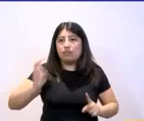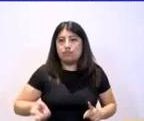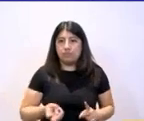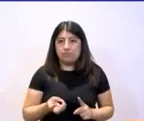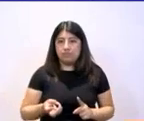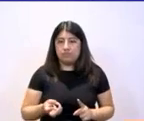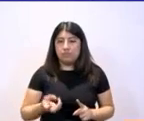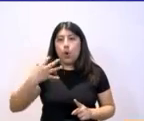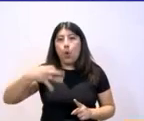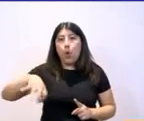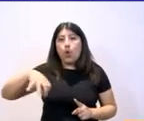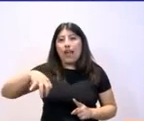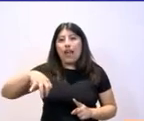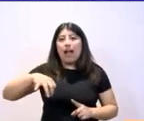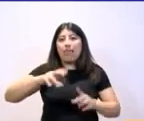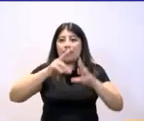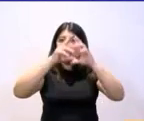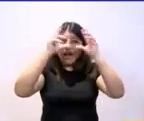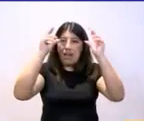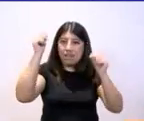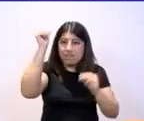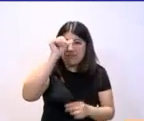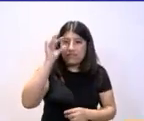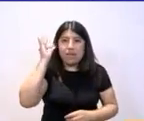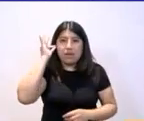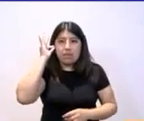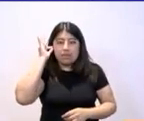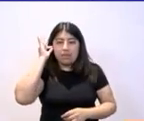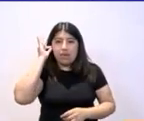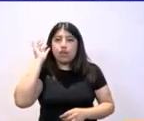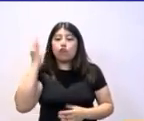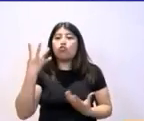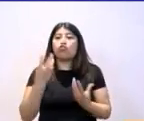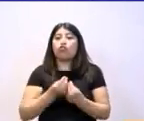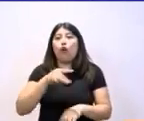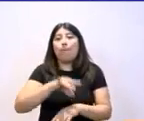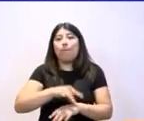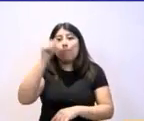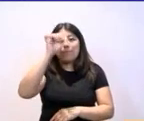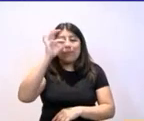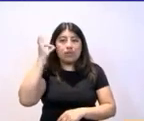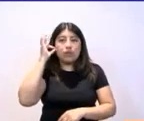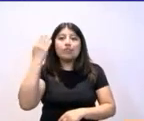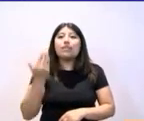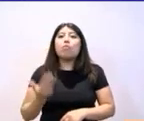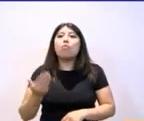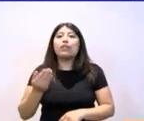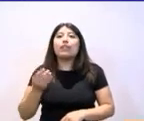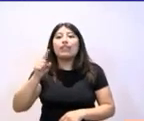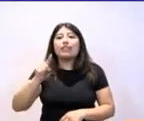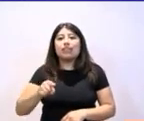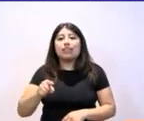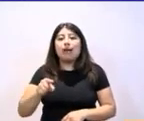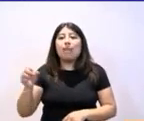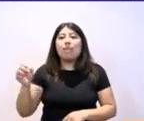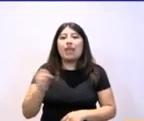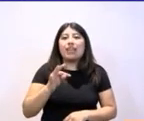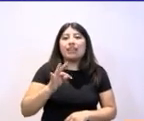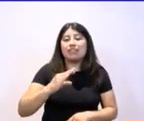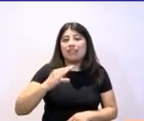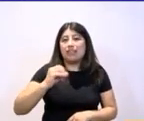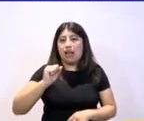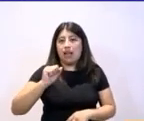únicamente los enfermeros o las enfermeras con los médicos y médicas. También es importante que se incorporen las TECAES. También